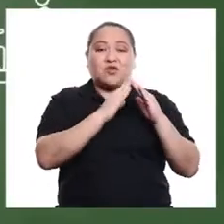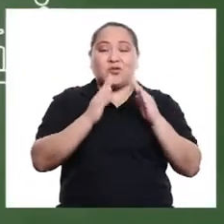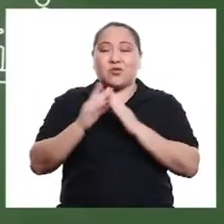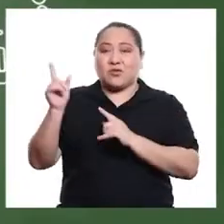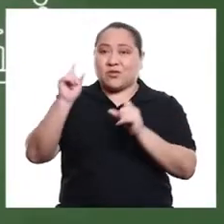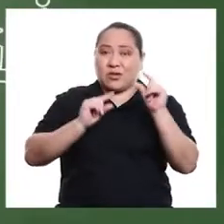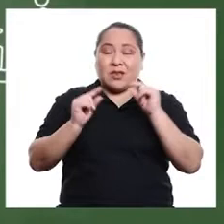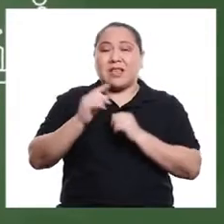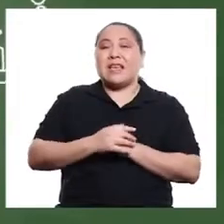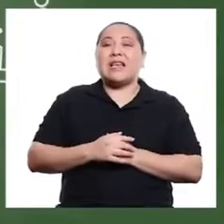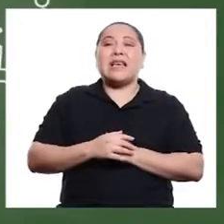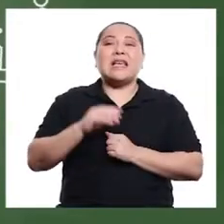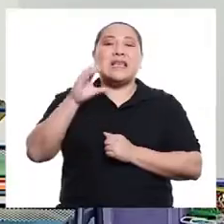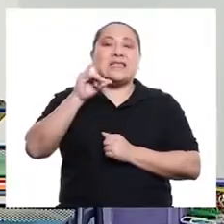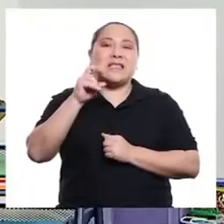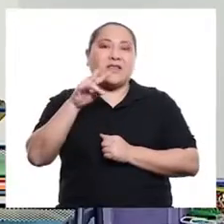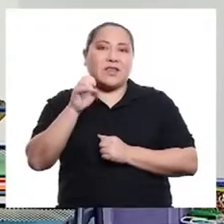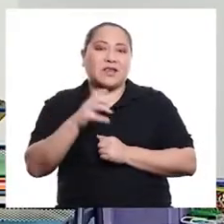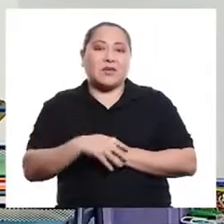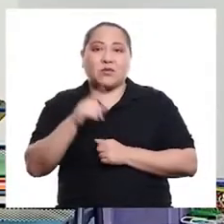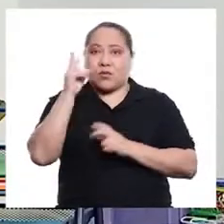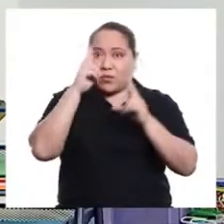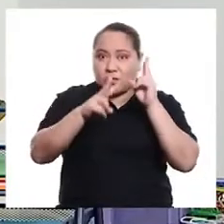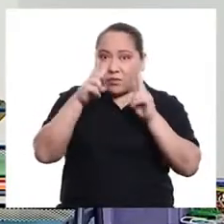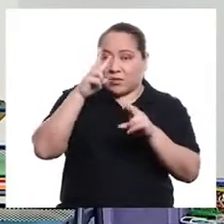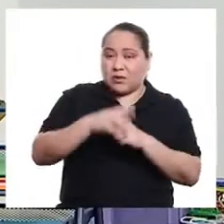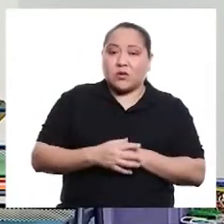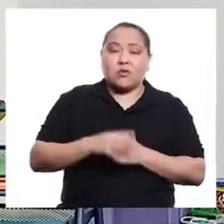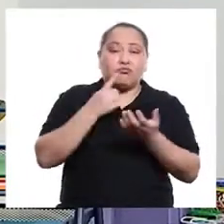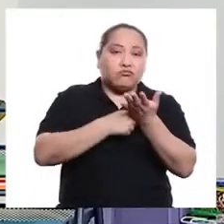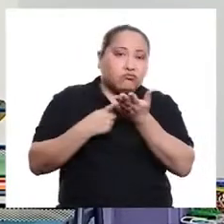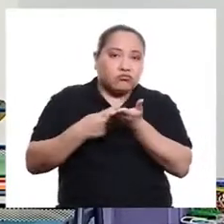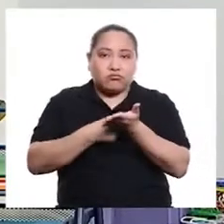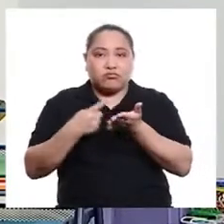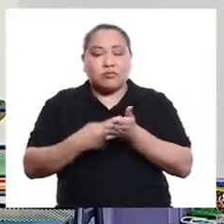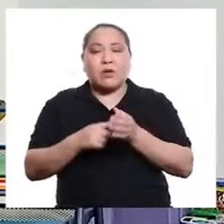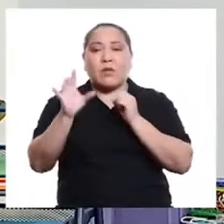y cívica. Como habrán notado, seguimos discutiendo el tema de